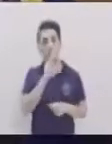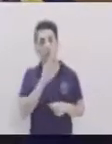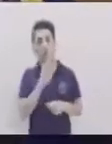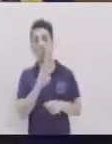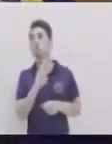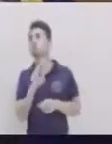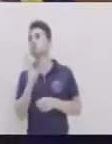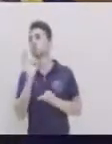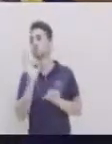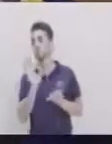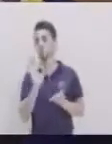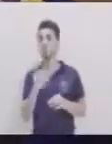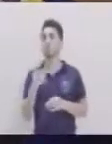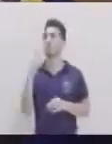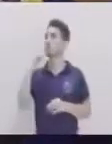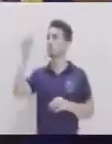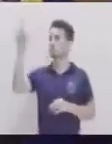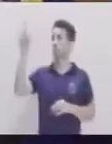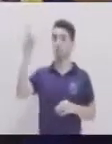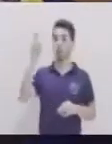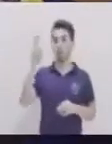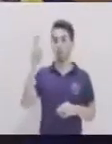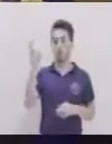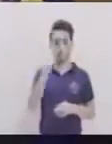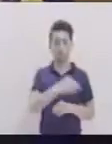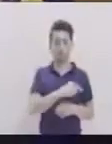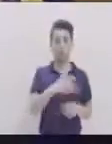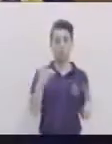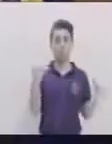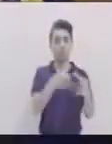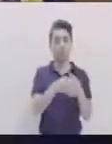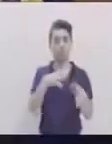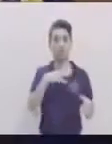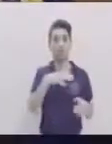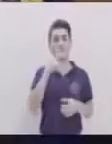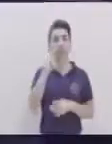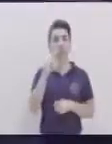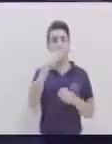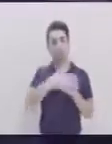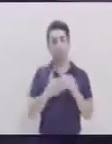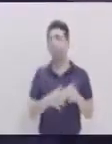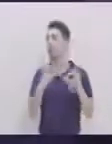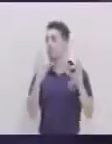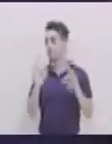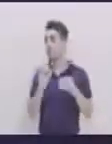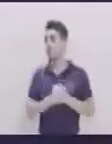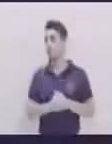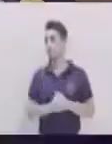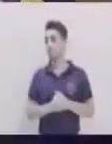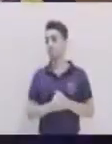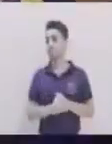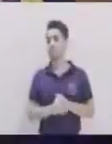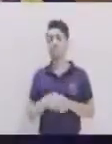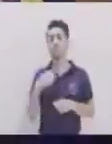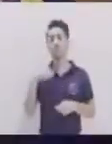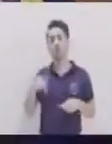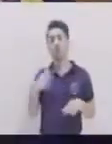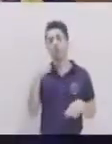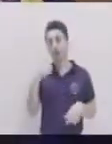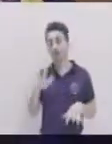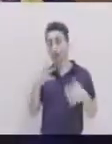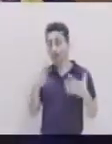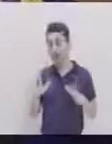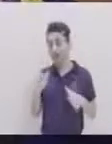2. Y nuestro grupo contiene 1 y 2 piñas. ¡Excelente! Bueno, niños y niñas, acabamos